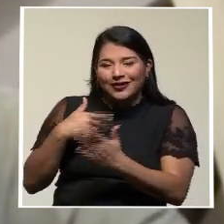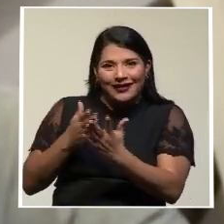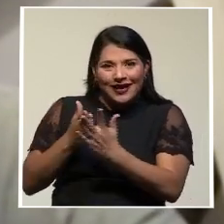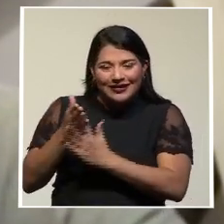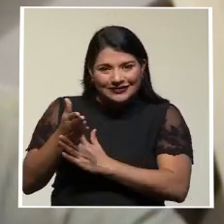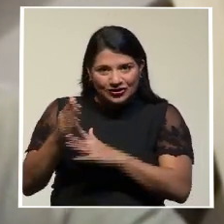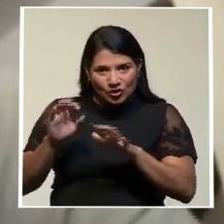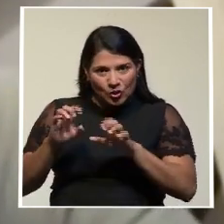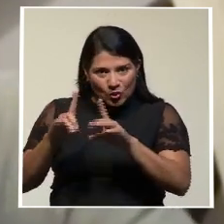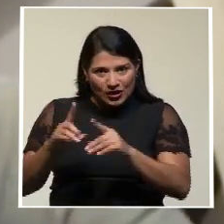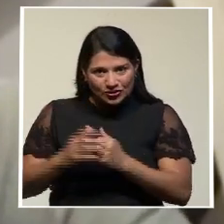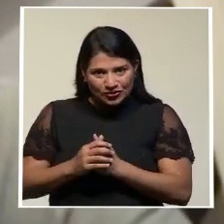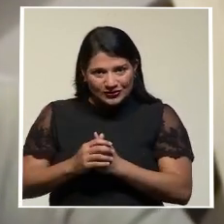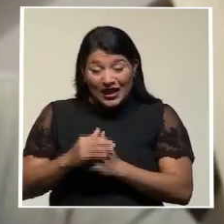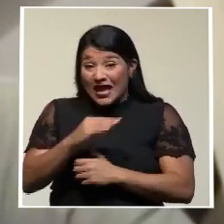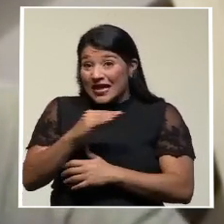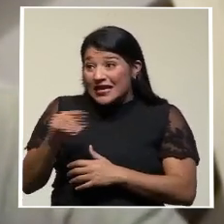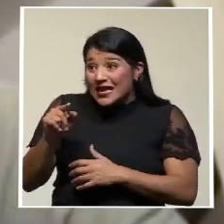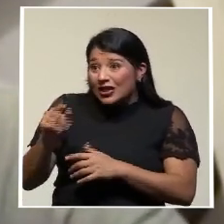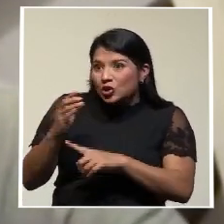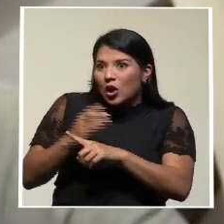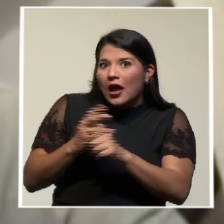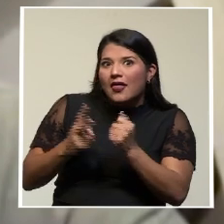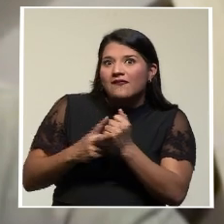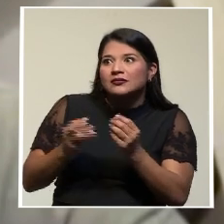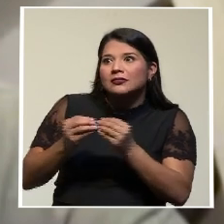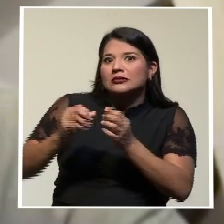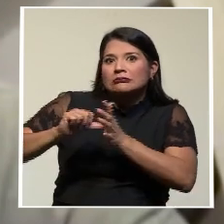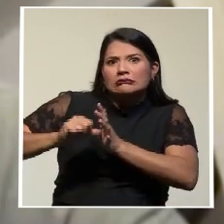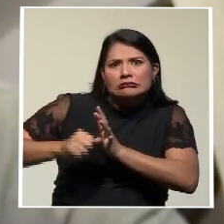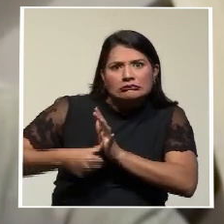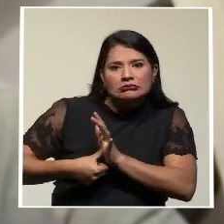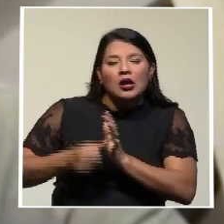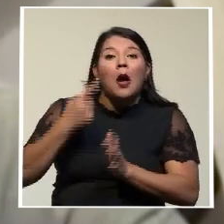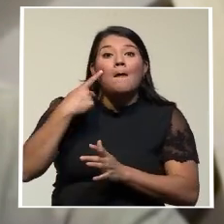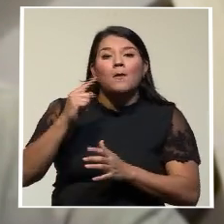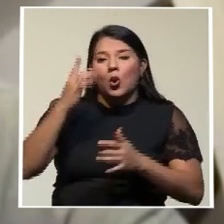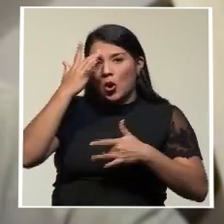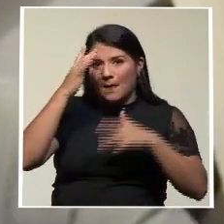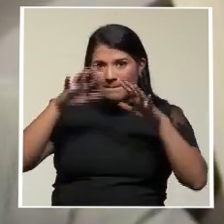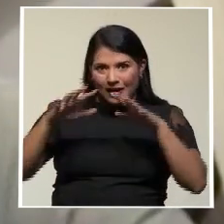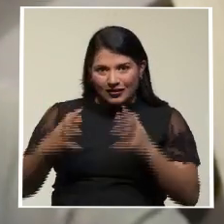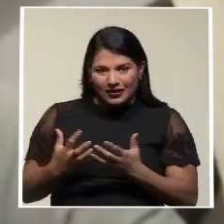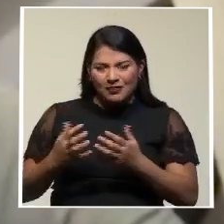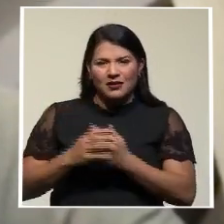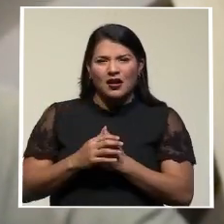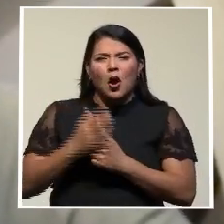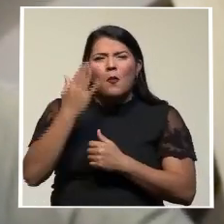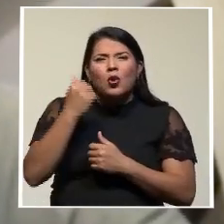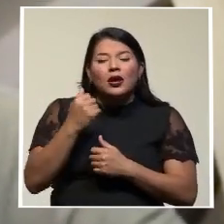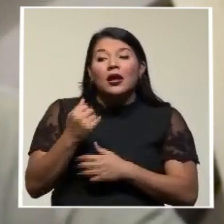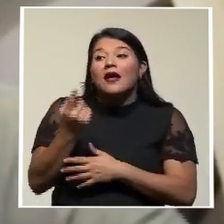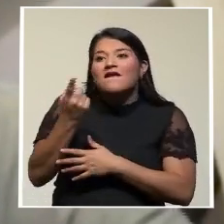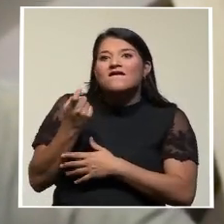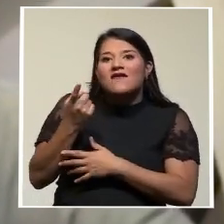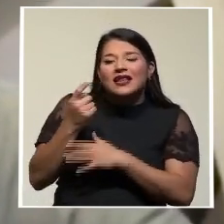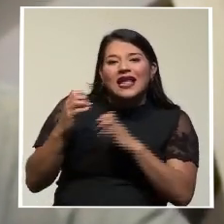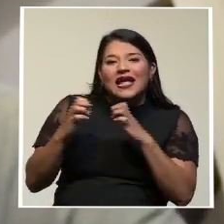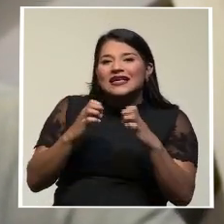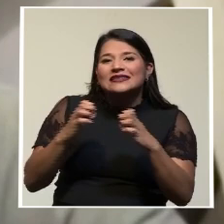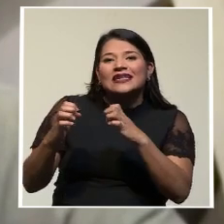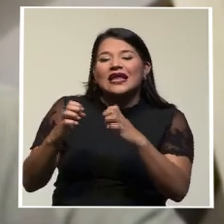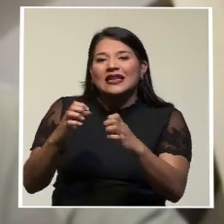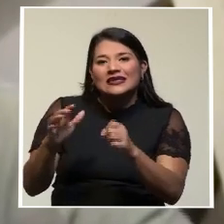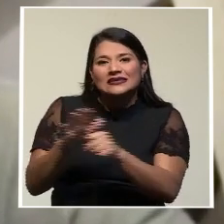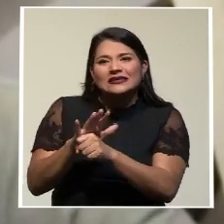Y esto se ha agravado, por supuesto, por la pandemia, por la falta de una estrategia integral para